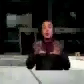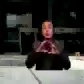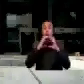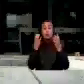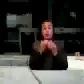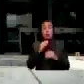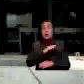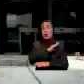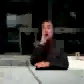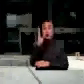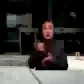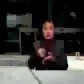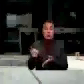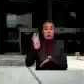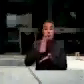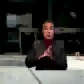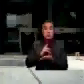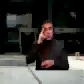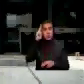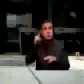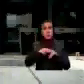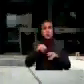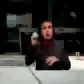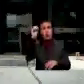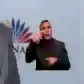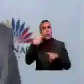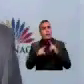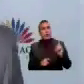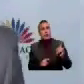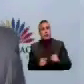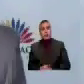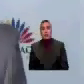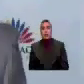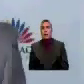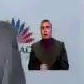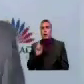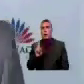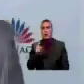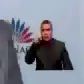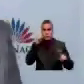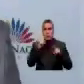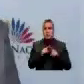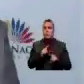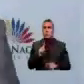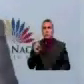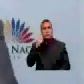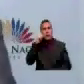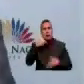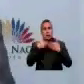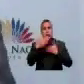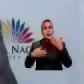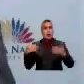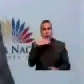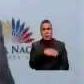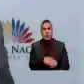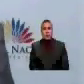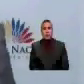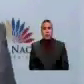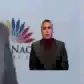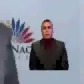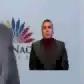comité de ética de la asamblea nacional el criterio es otro aquí no hay no acuerdo para acelerar tiempo es ni para